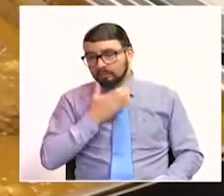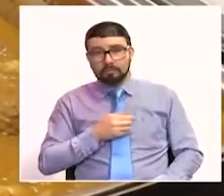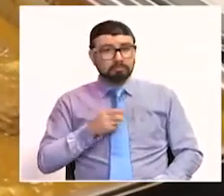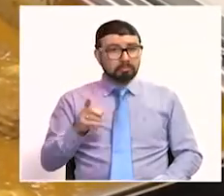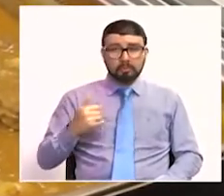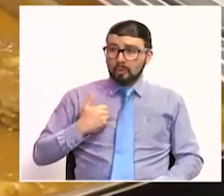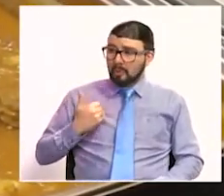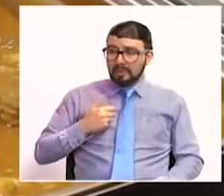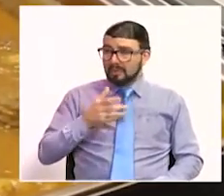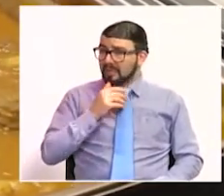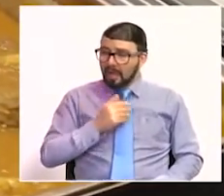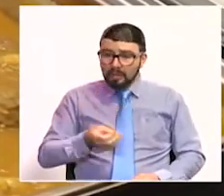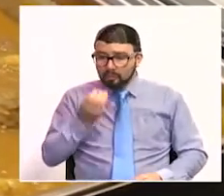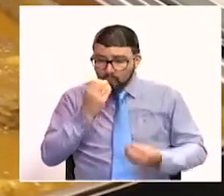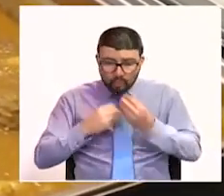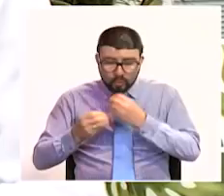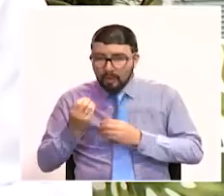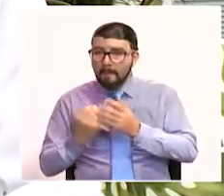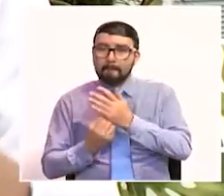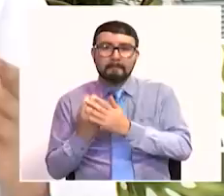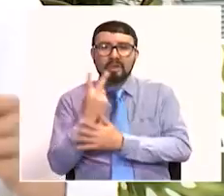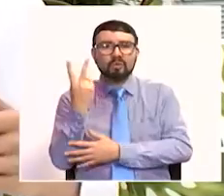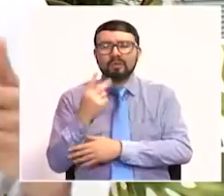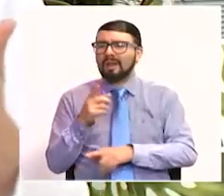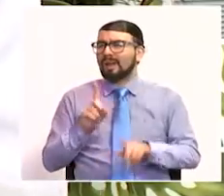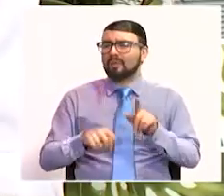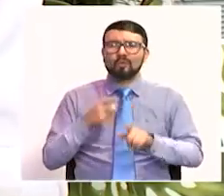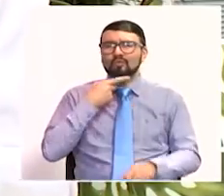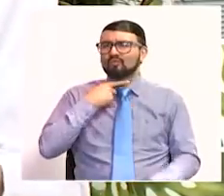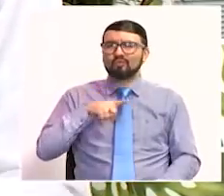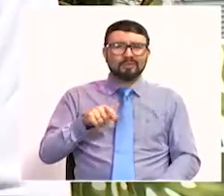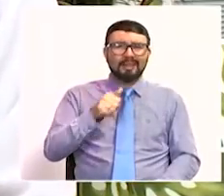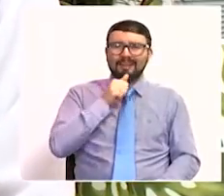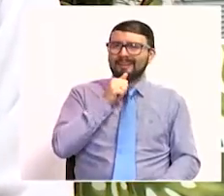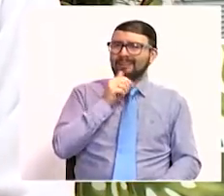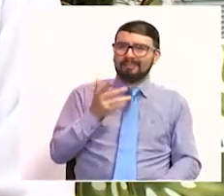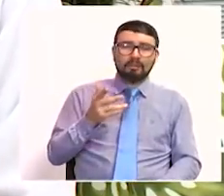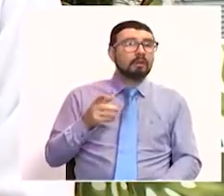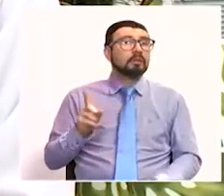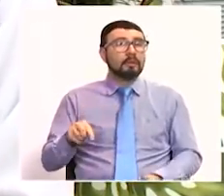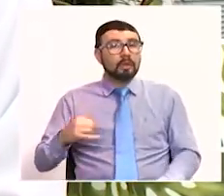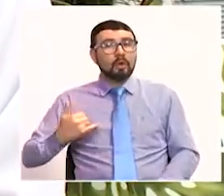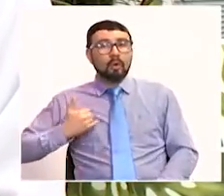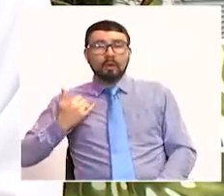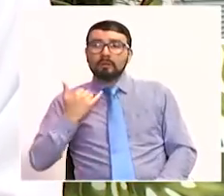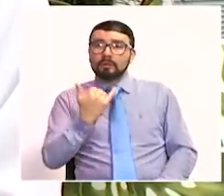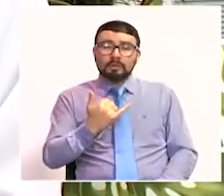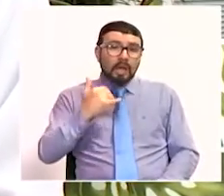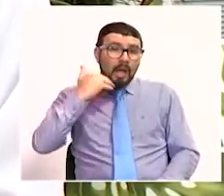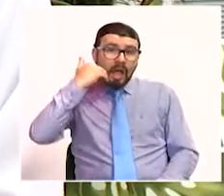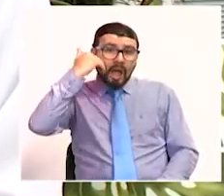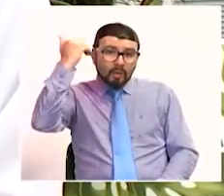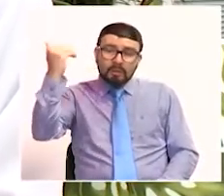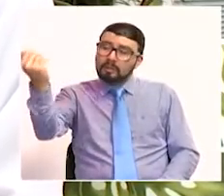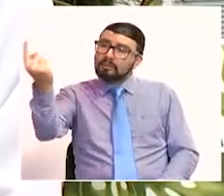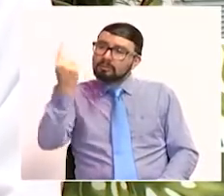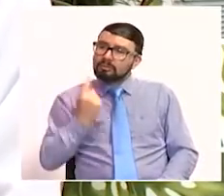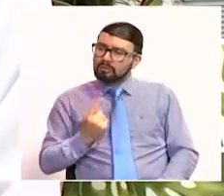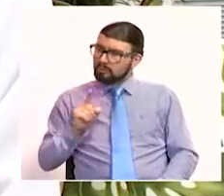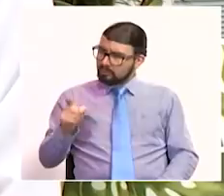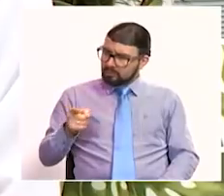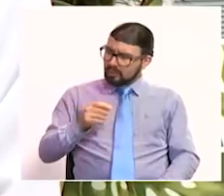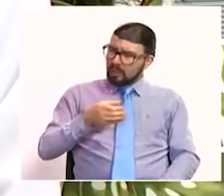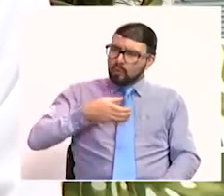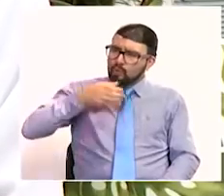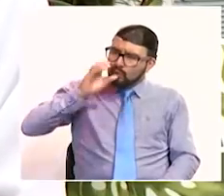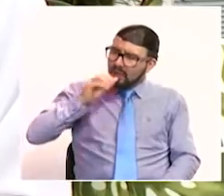consumiendo verduras, no les gusta el agua, tanto a los jóvenes como a muchos adultos que hemos visto en consulta, que nunca se toman un vaso con